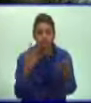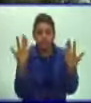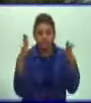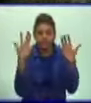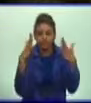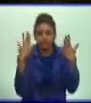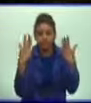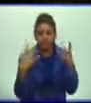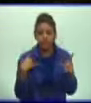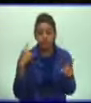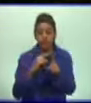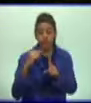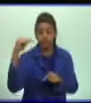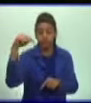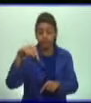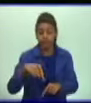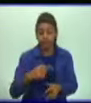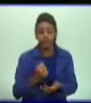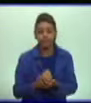Y aquí,